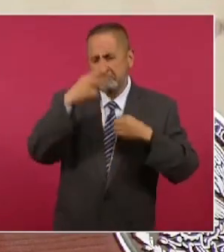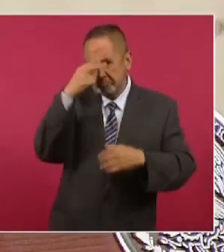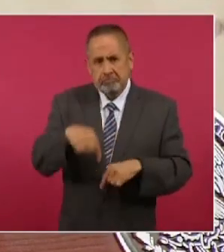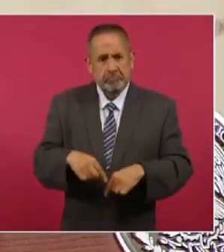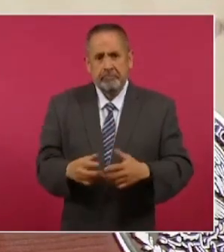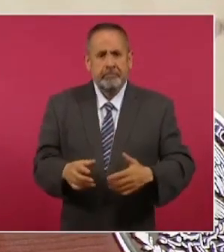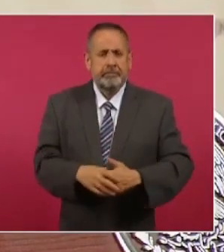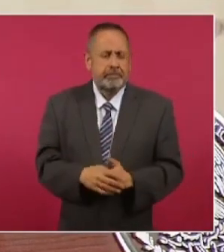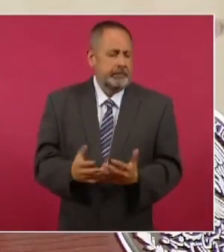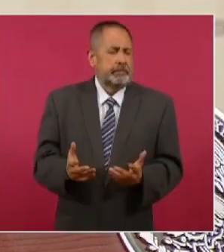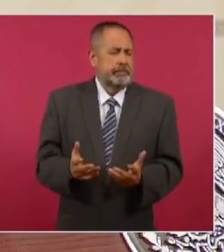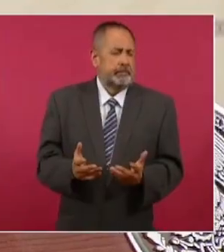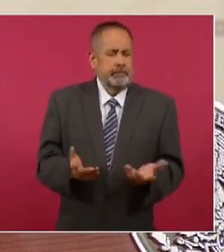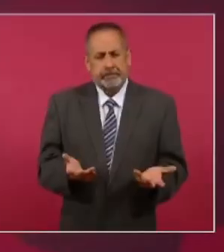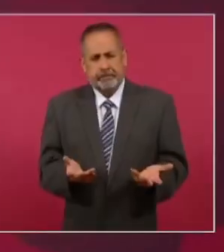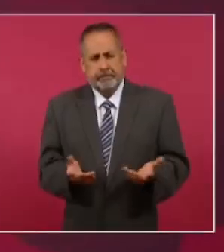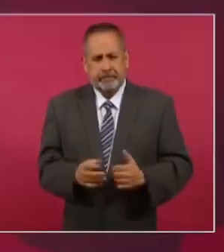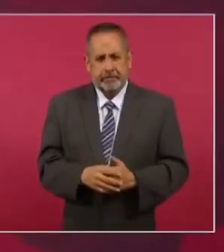entonces